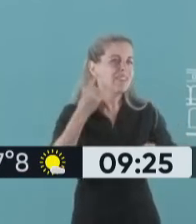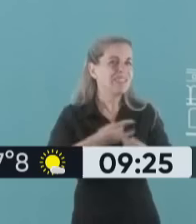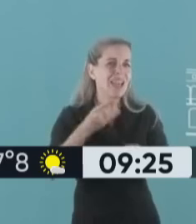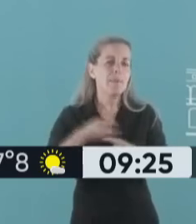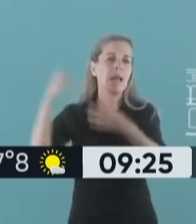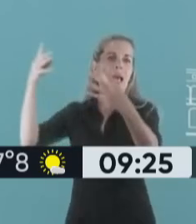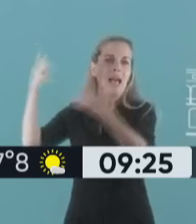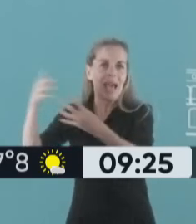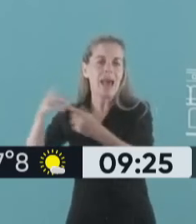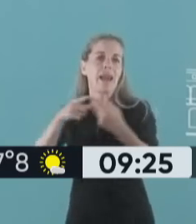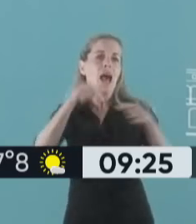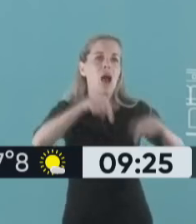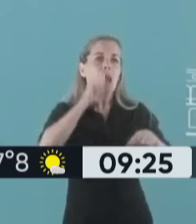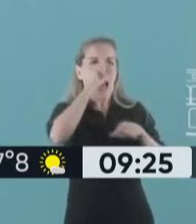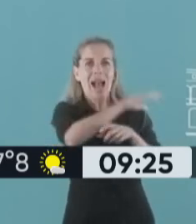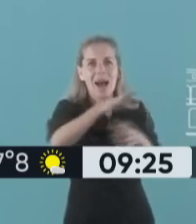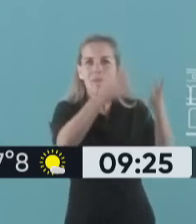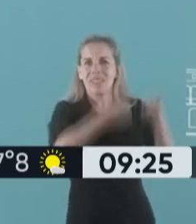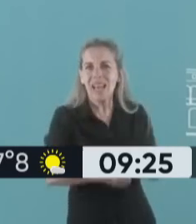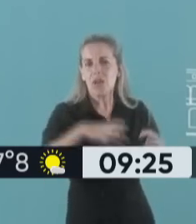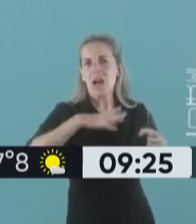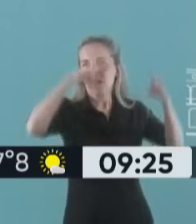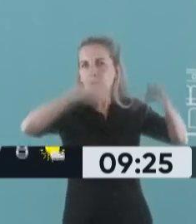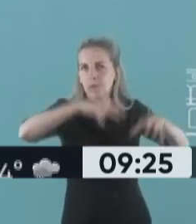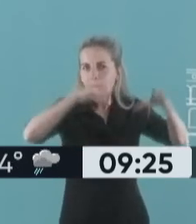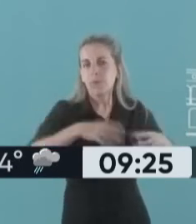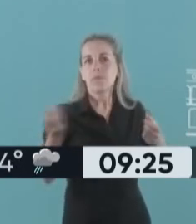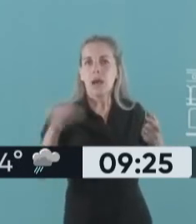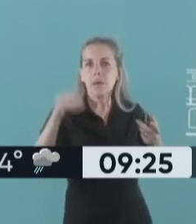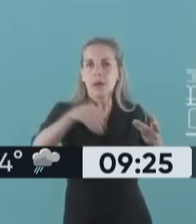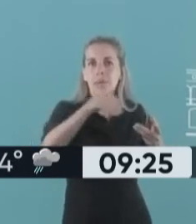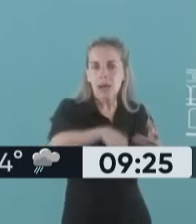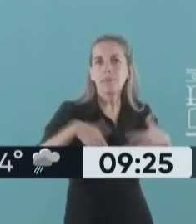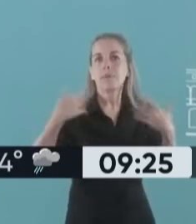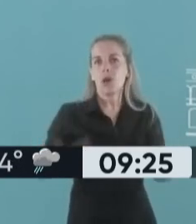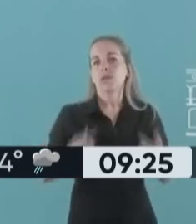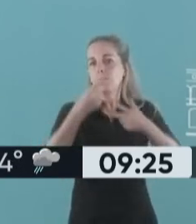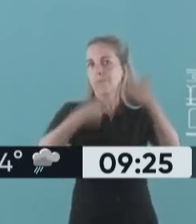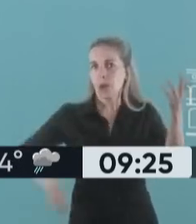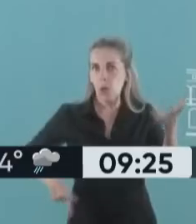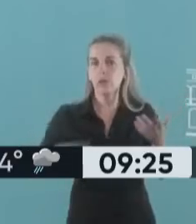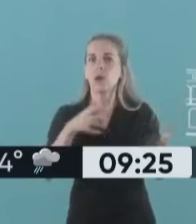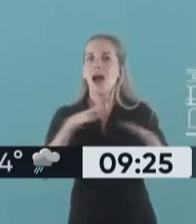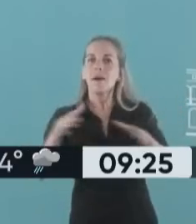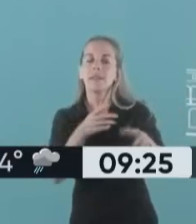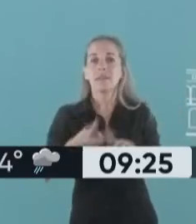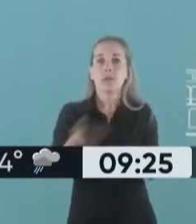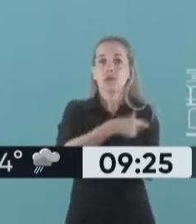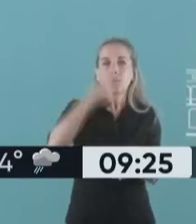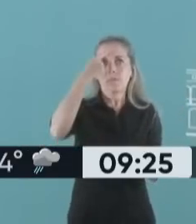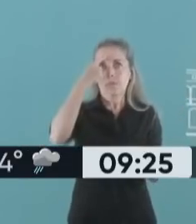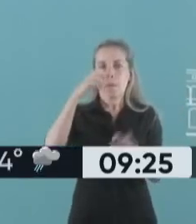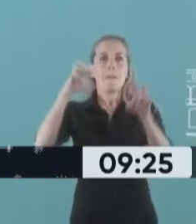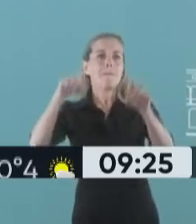sino ahora también la sequía, con lo cual se van sumando las diferentes variables que hacen que, bueno, todo lo que uno a veces planifica para